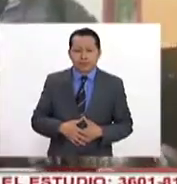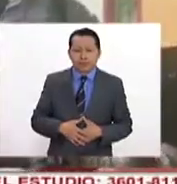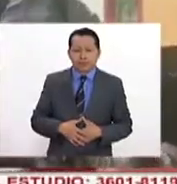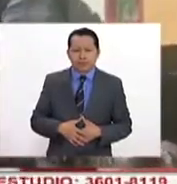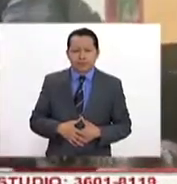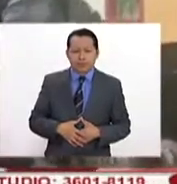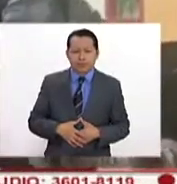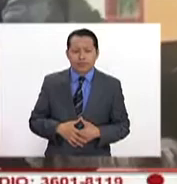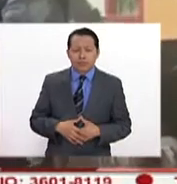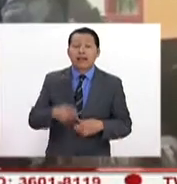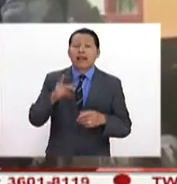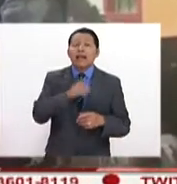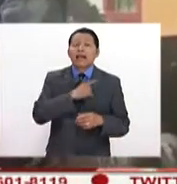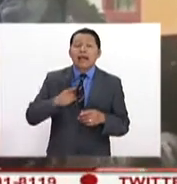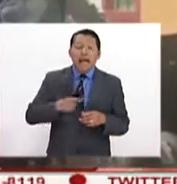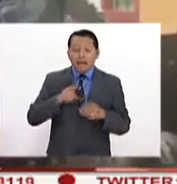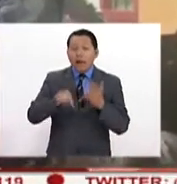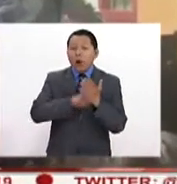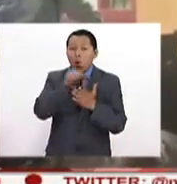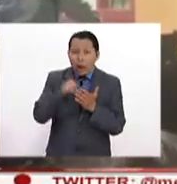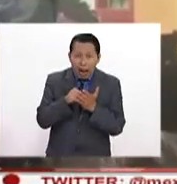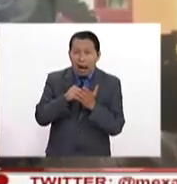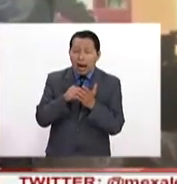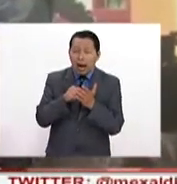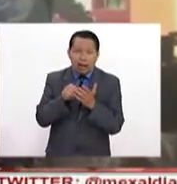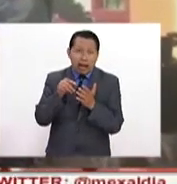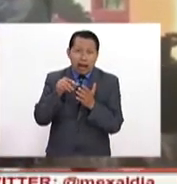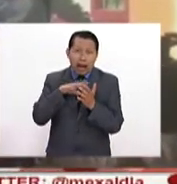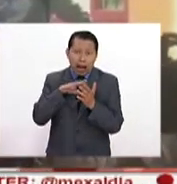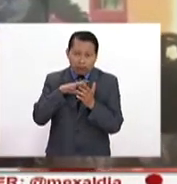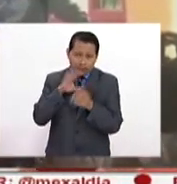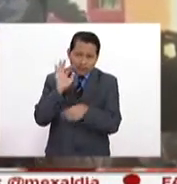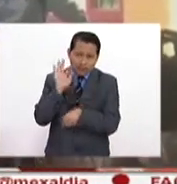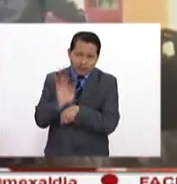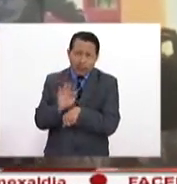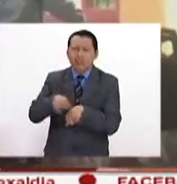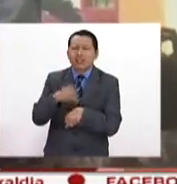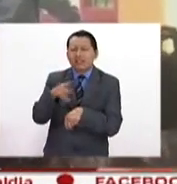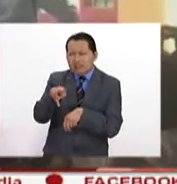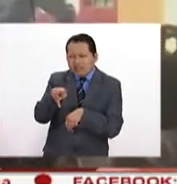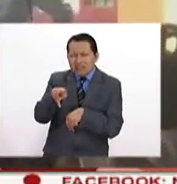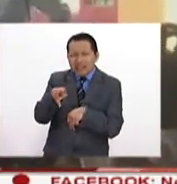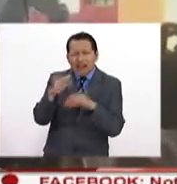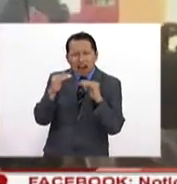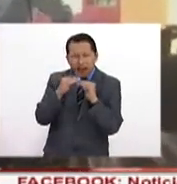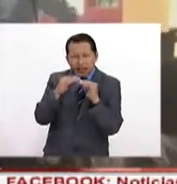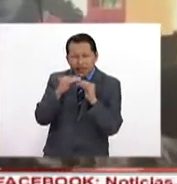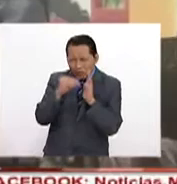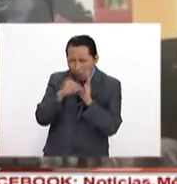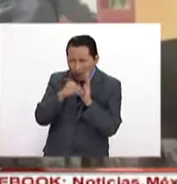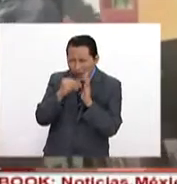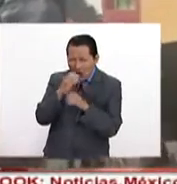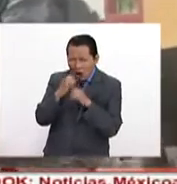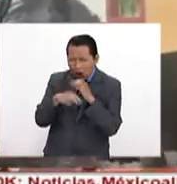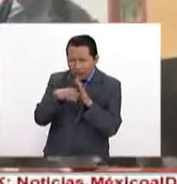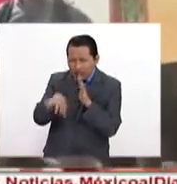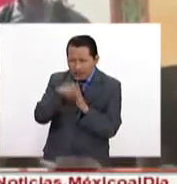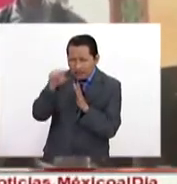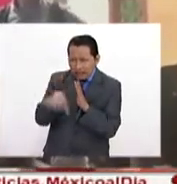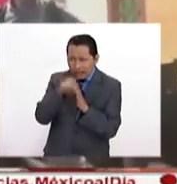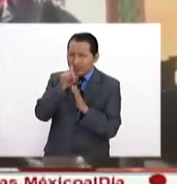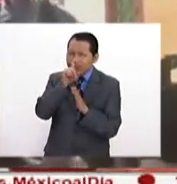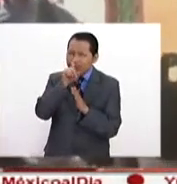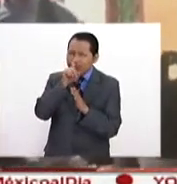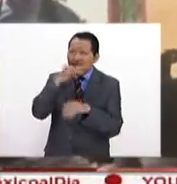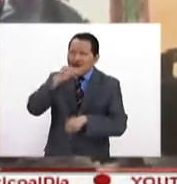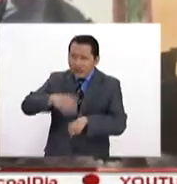Primero de ponernos a salvo. Cuando vemos todavía que hay gente en sus casas sacando las cosas, entonces no están entendiendo que están en un